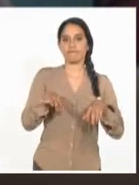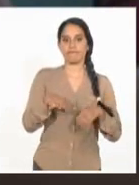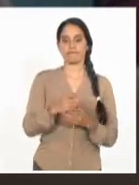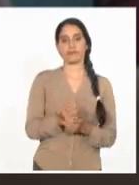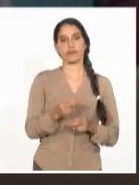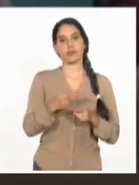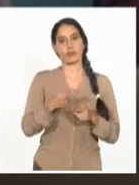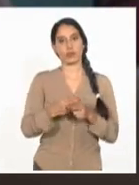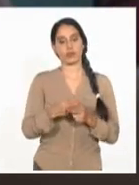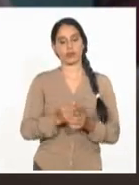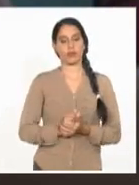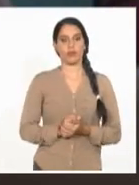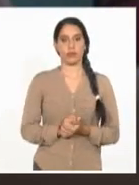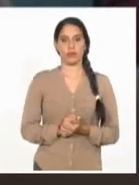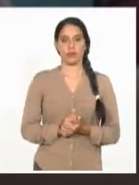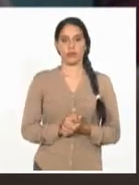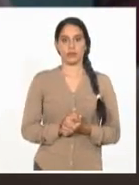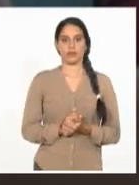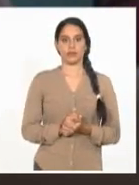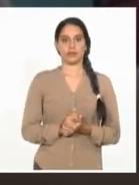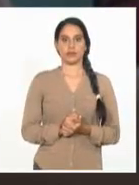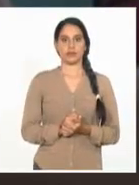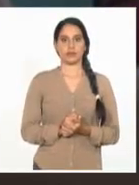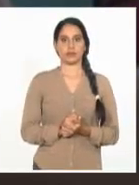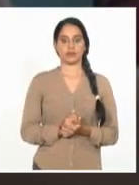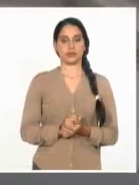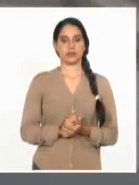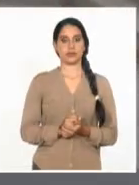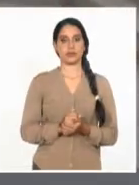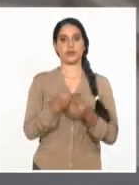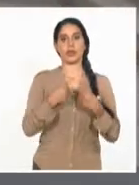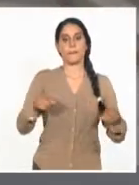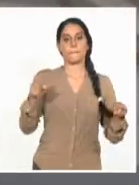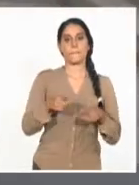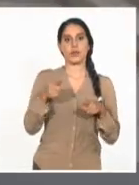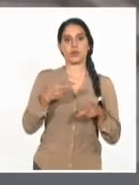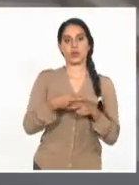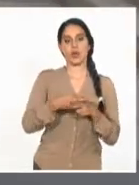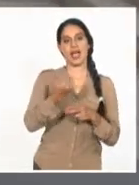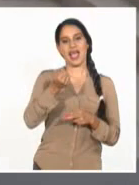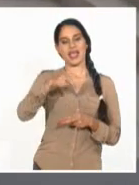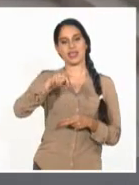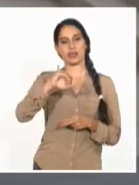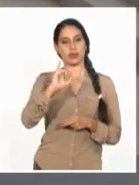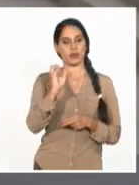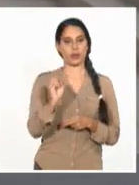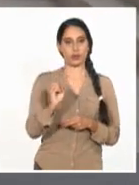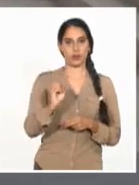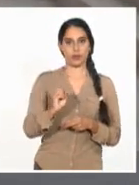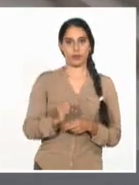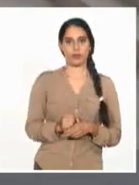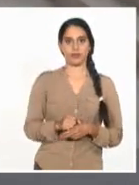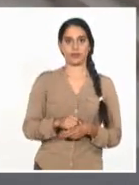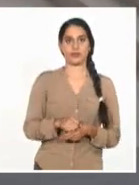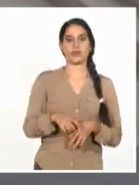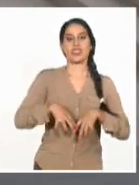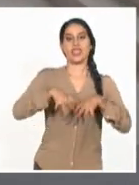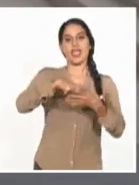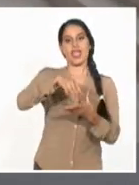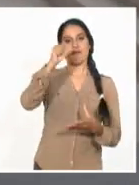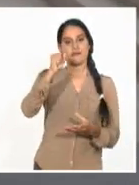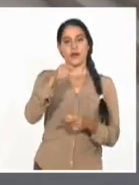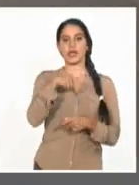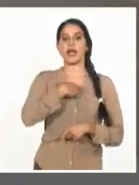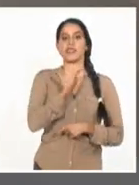Jeff Nevef, de la mano del músico cubano Janiu Abreu, en Fábrica de Arte Cubano. Asimismo, la jornada,